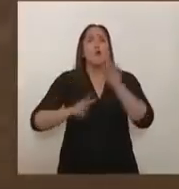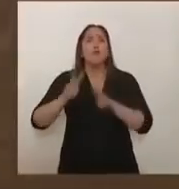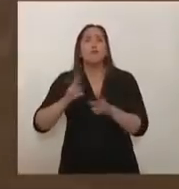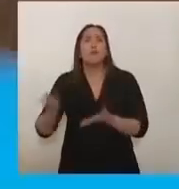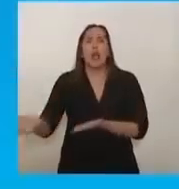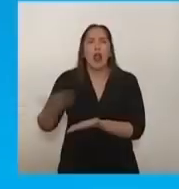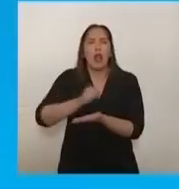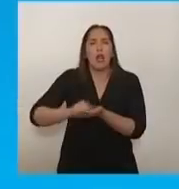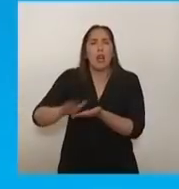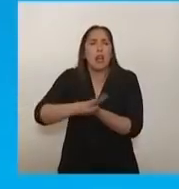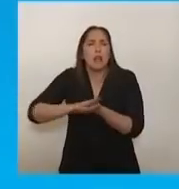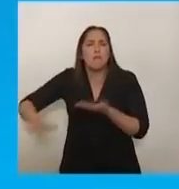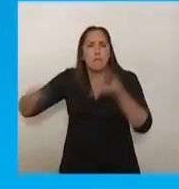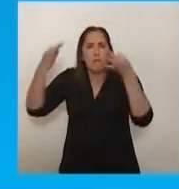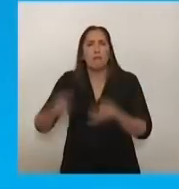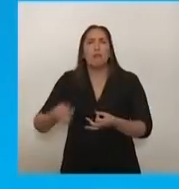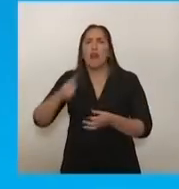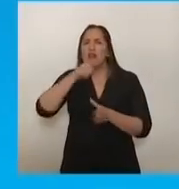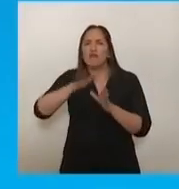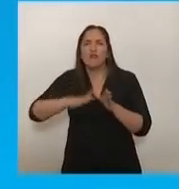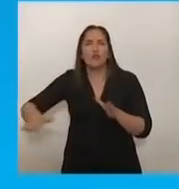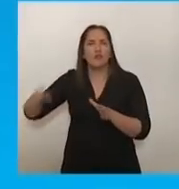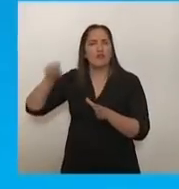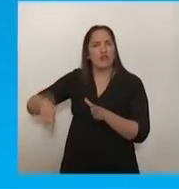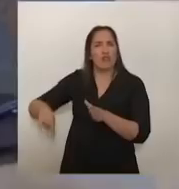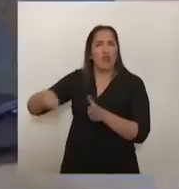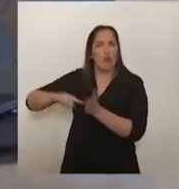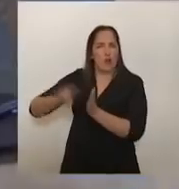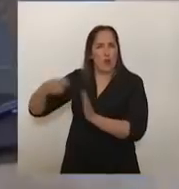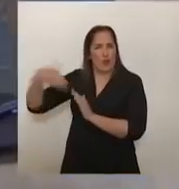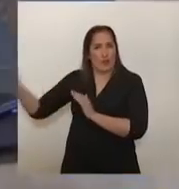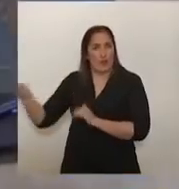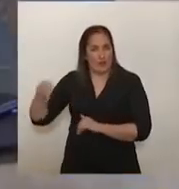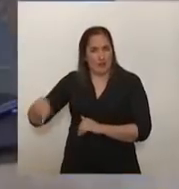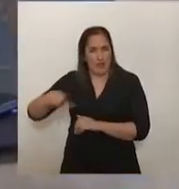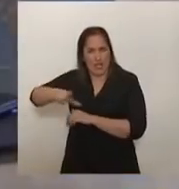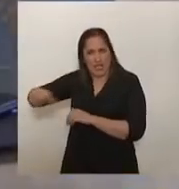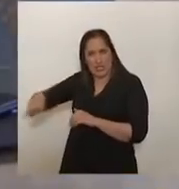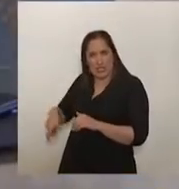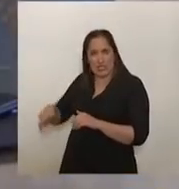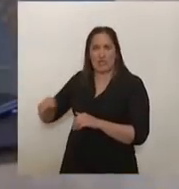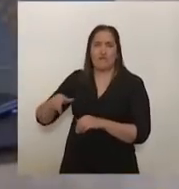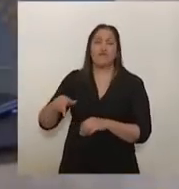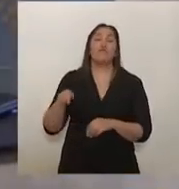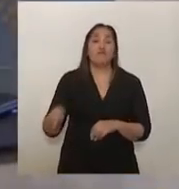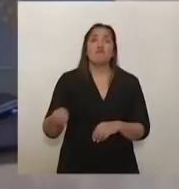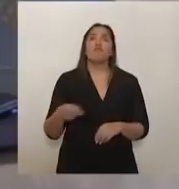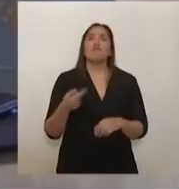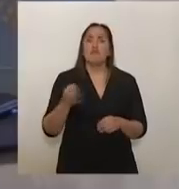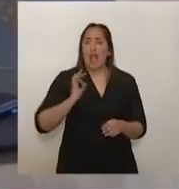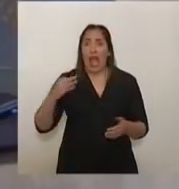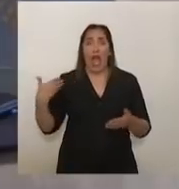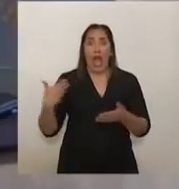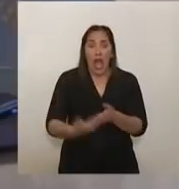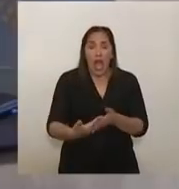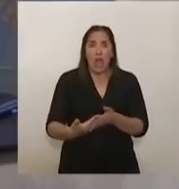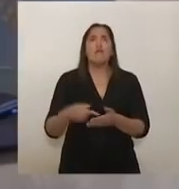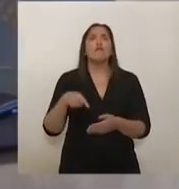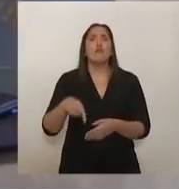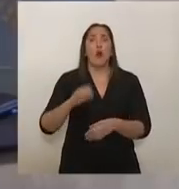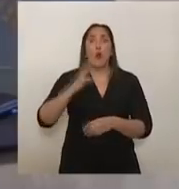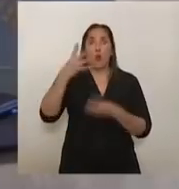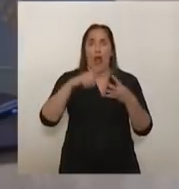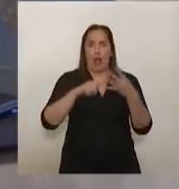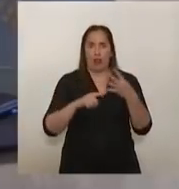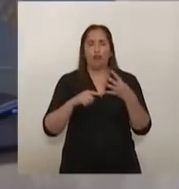riachuelo. Cuarto eje, economía. Quiero explicarles qué intentamos hacer en estos años y por